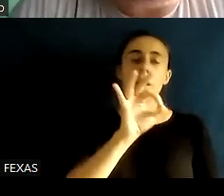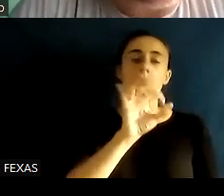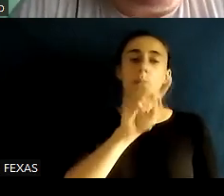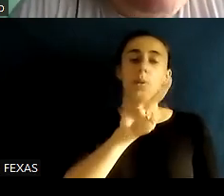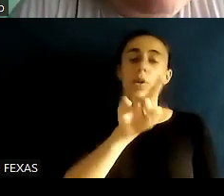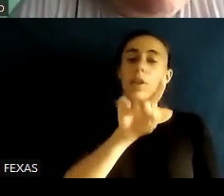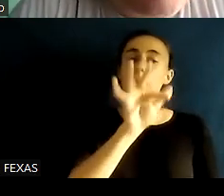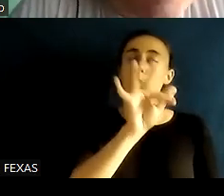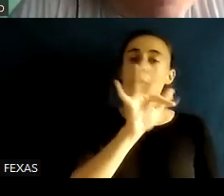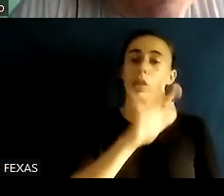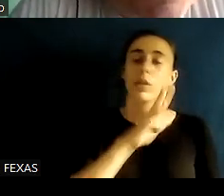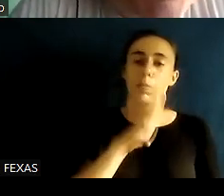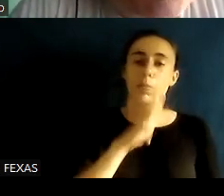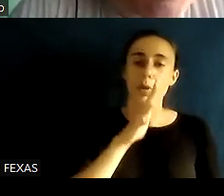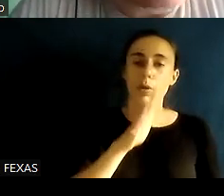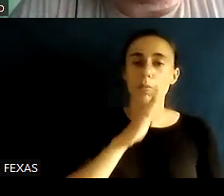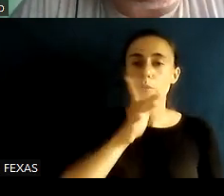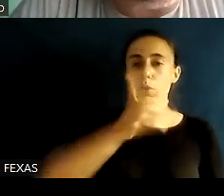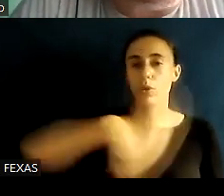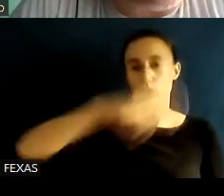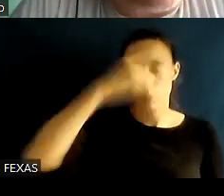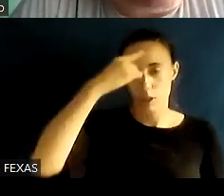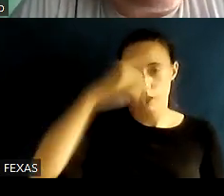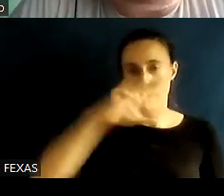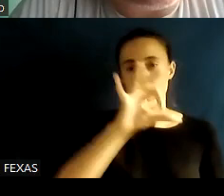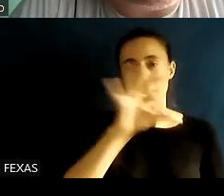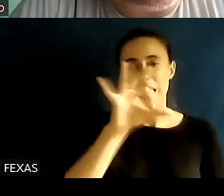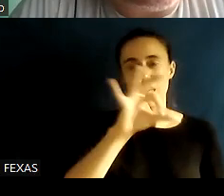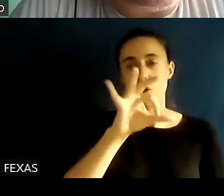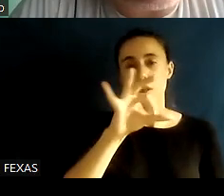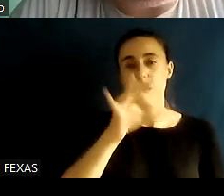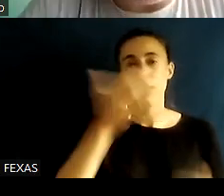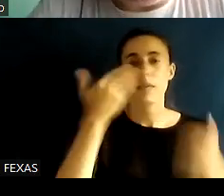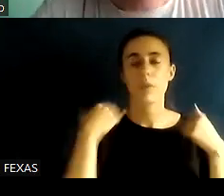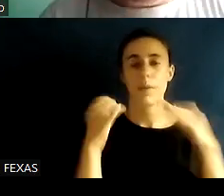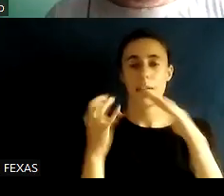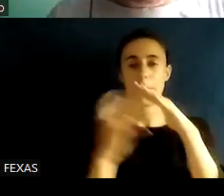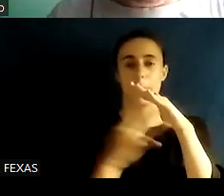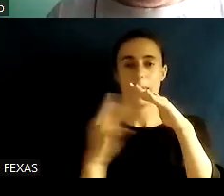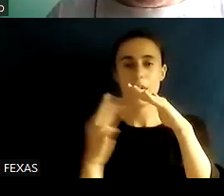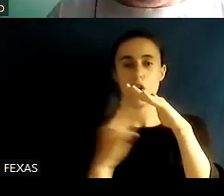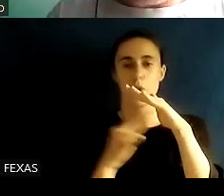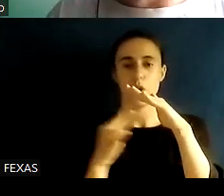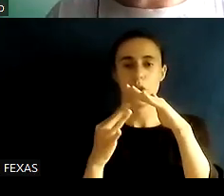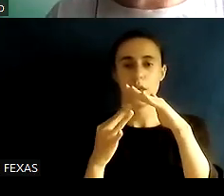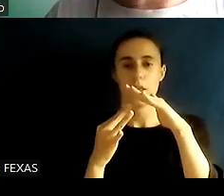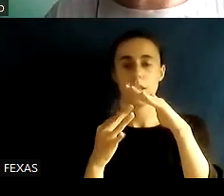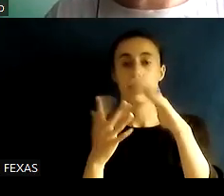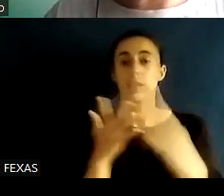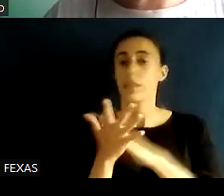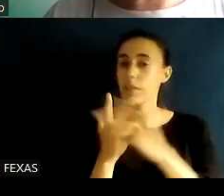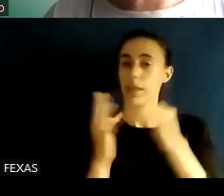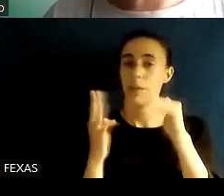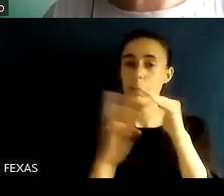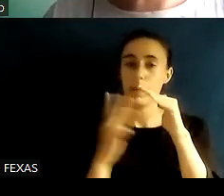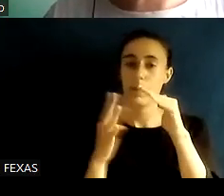bien? Sabéis que hasta el 95% de la serotonina está producida por la microbiota colónica, por lo tanto, tener una microbiota